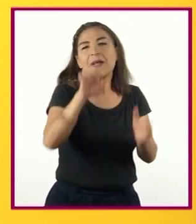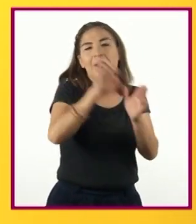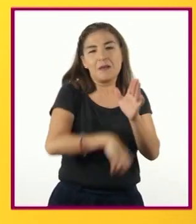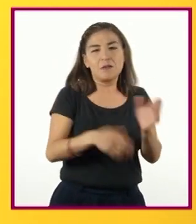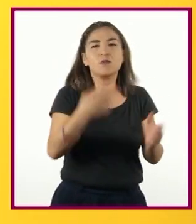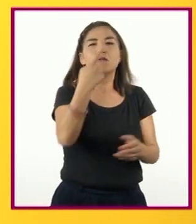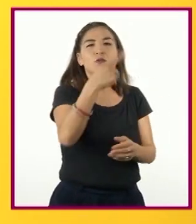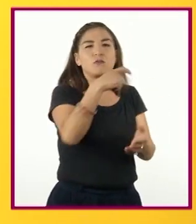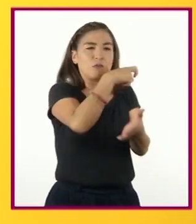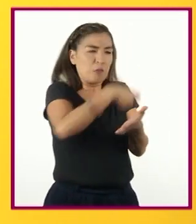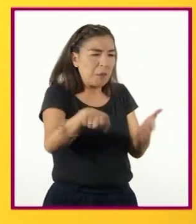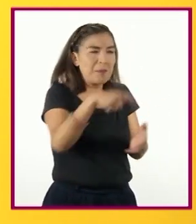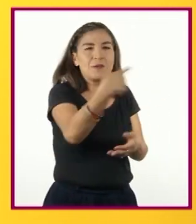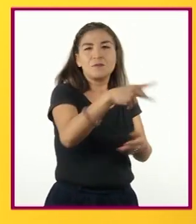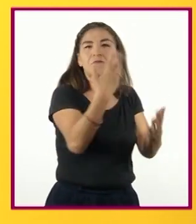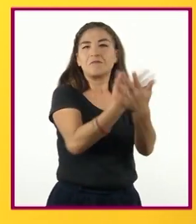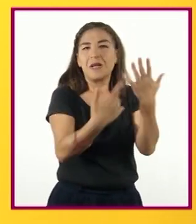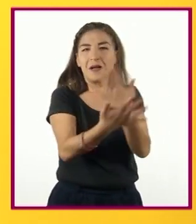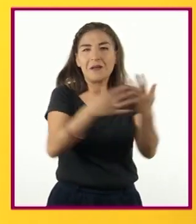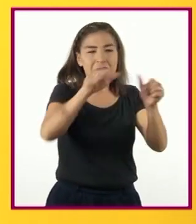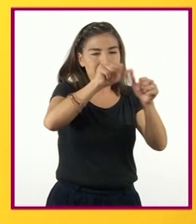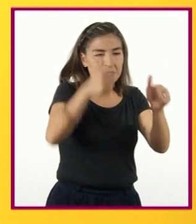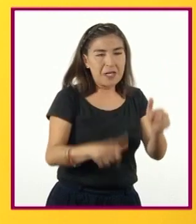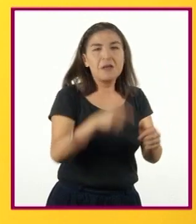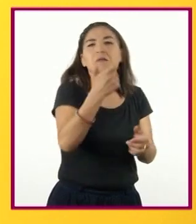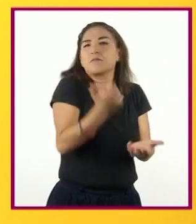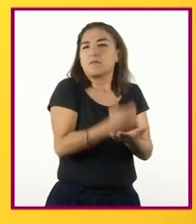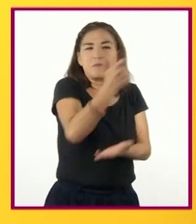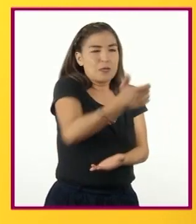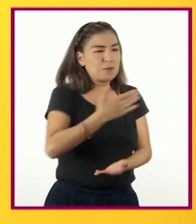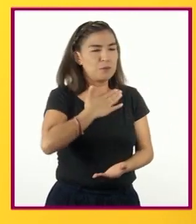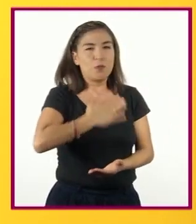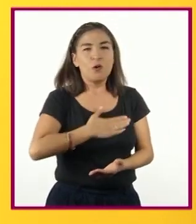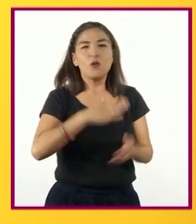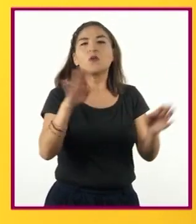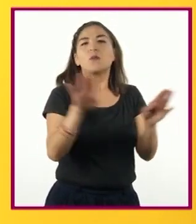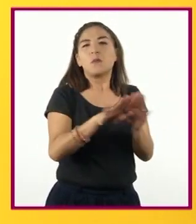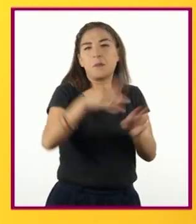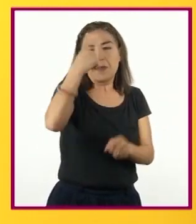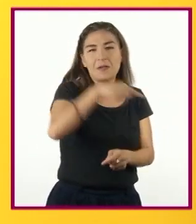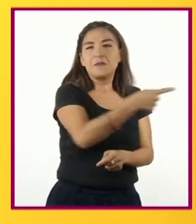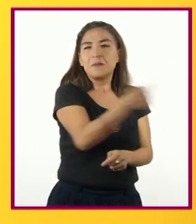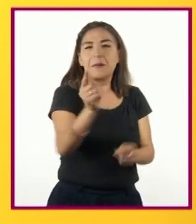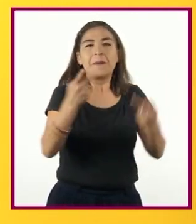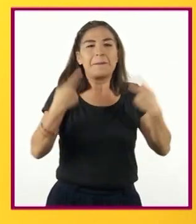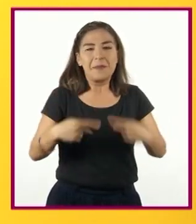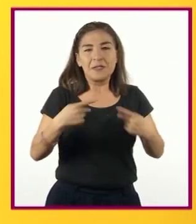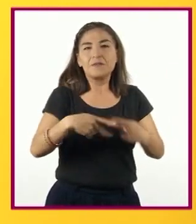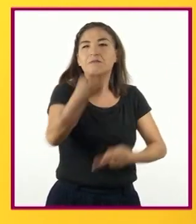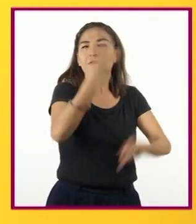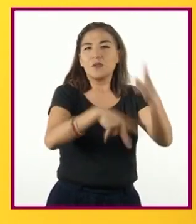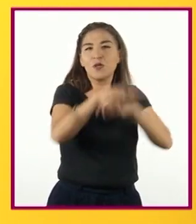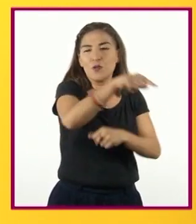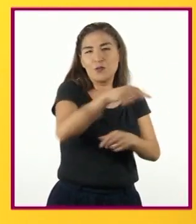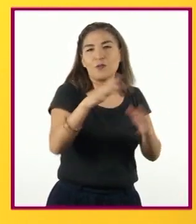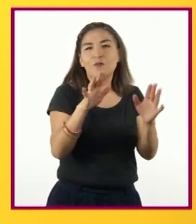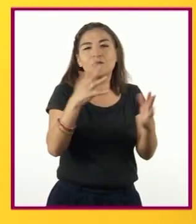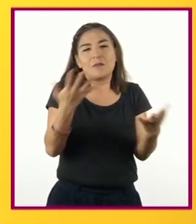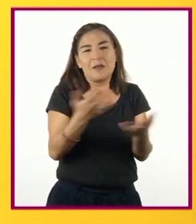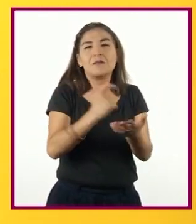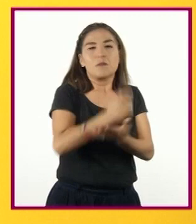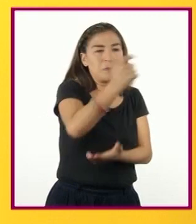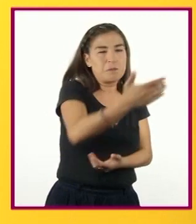productos artesanales y locales a un precio justo, que brinden a sus productoras y productores una